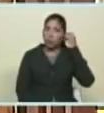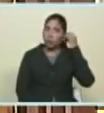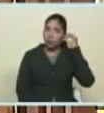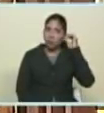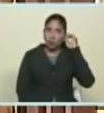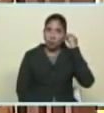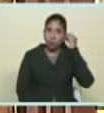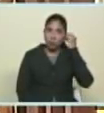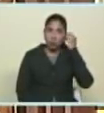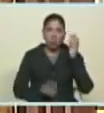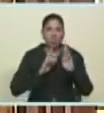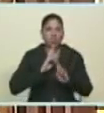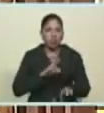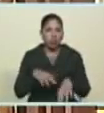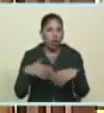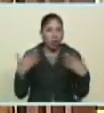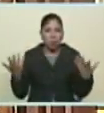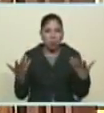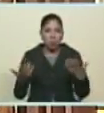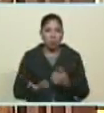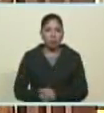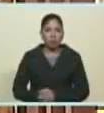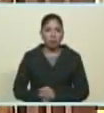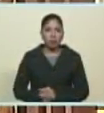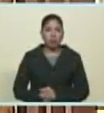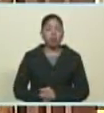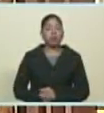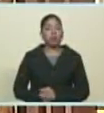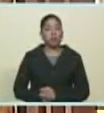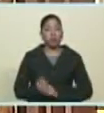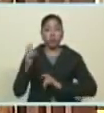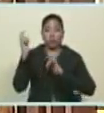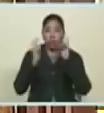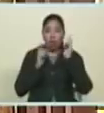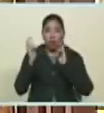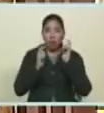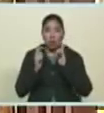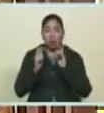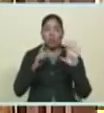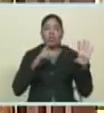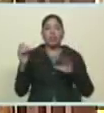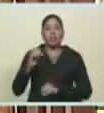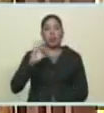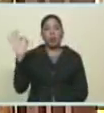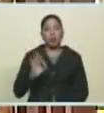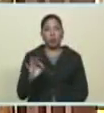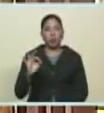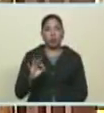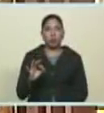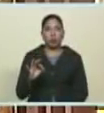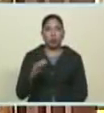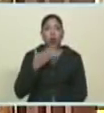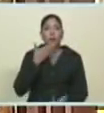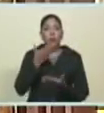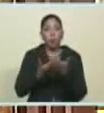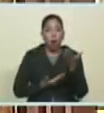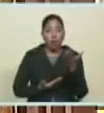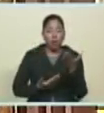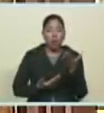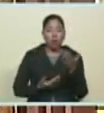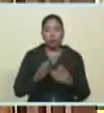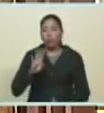Resultado. Comandante Hugo Chávez, 60%. Propuesta